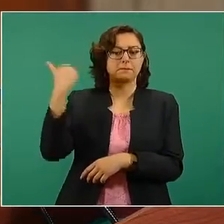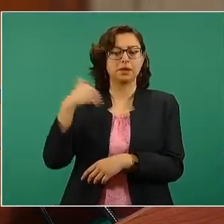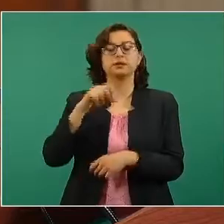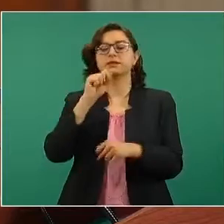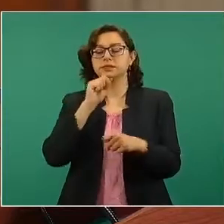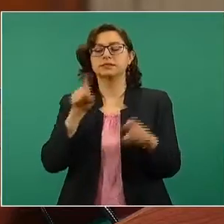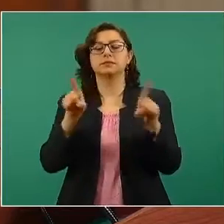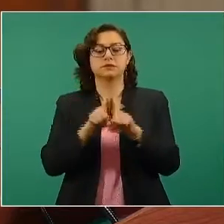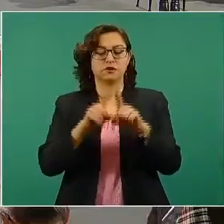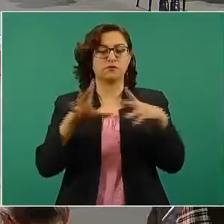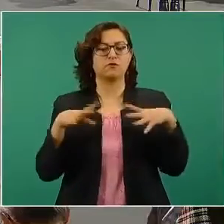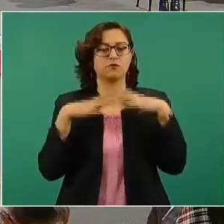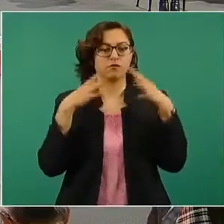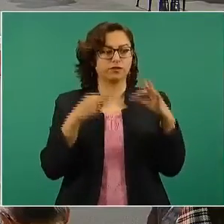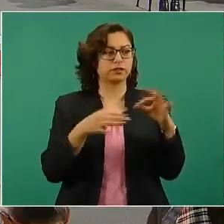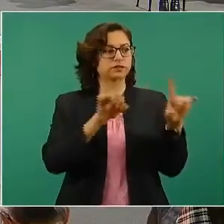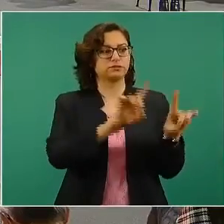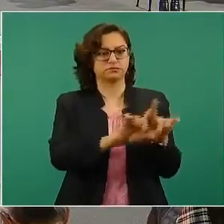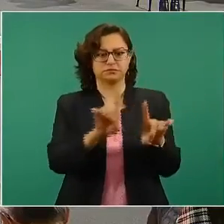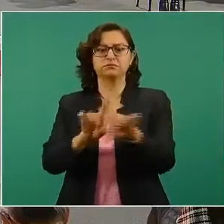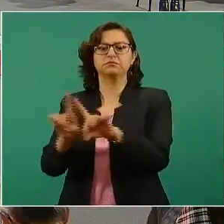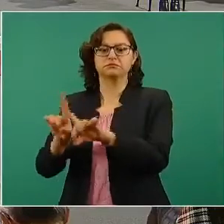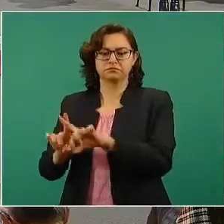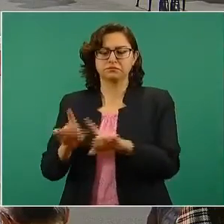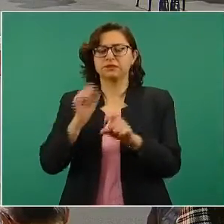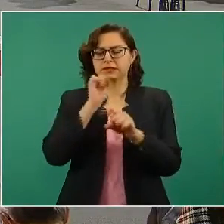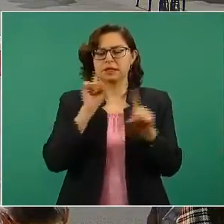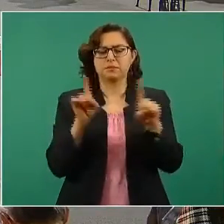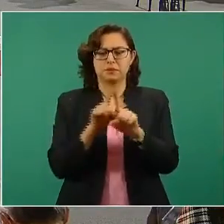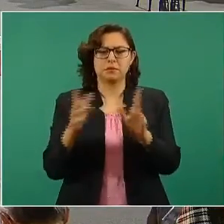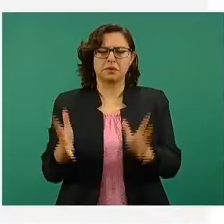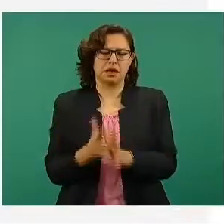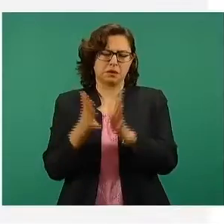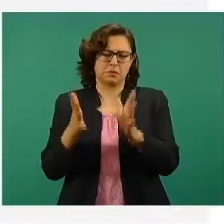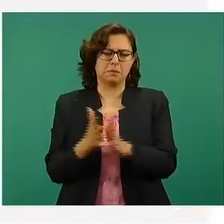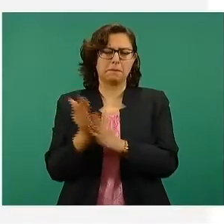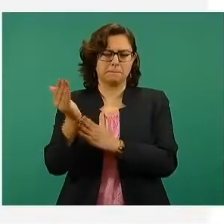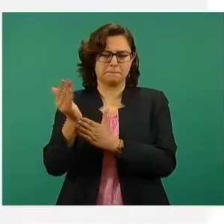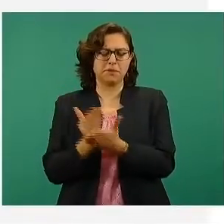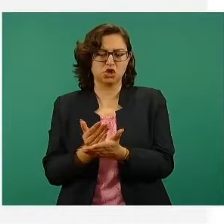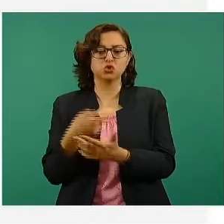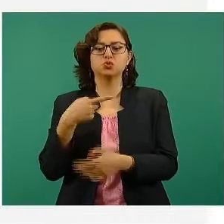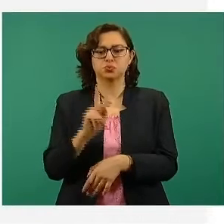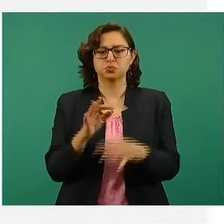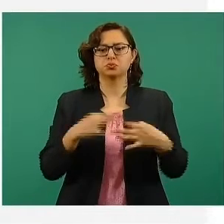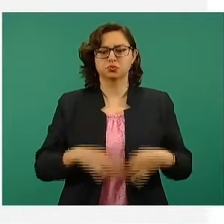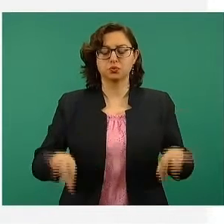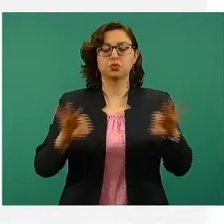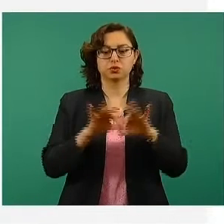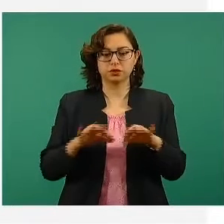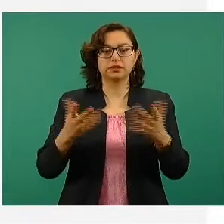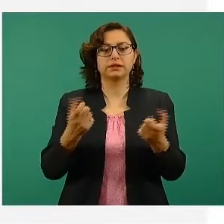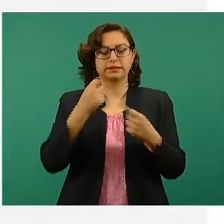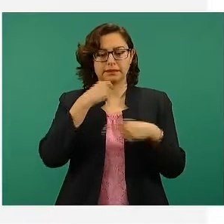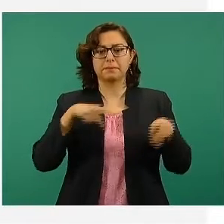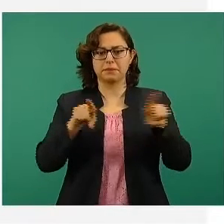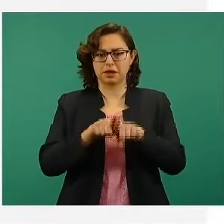Fundaciones también han participado de manera importante, aunque el monto no es tan alto, ha sido muy importante también la participación de la